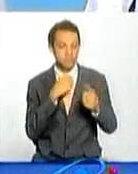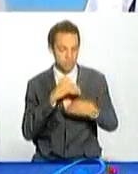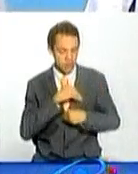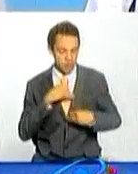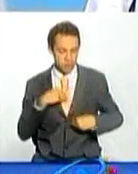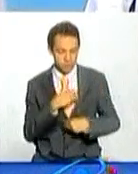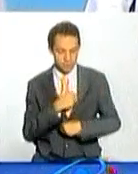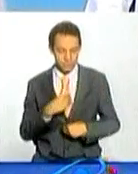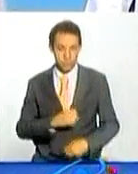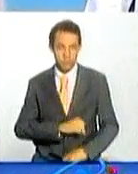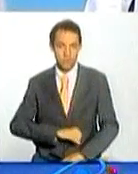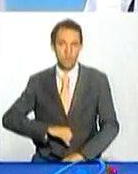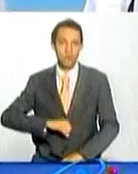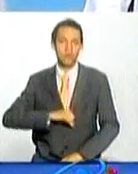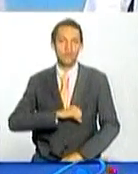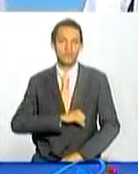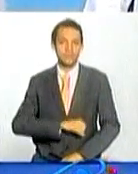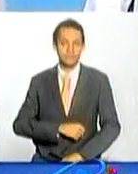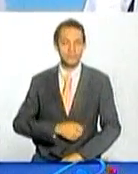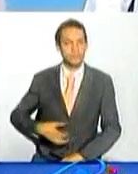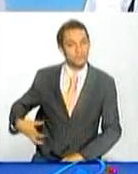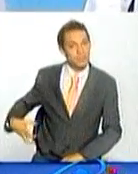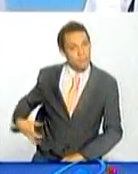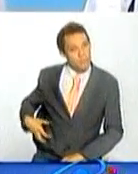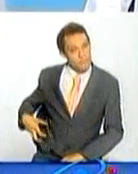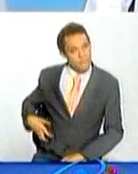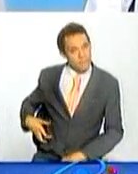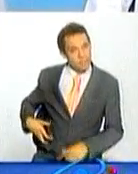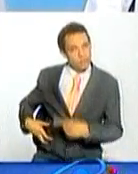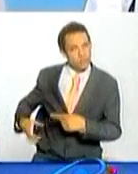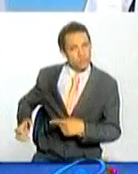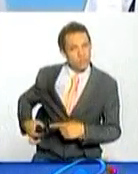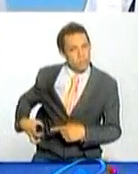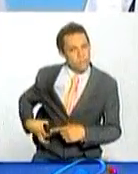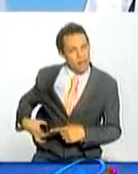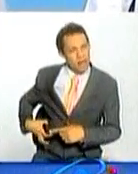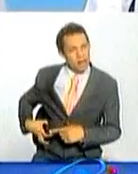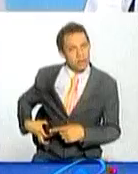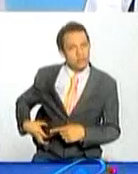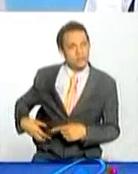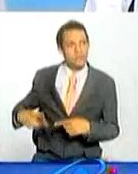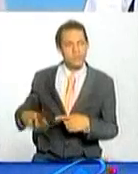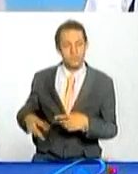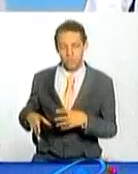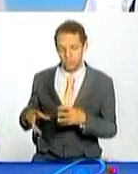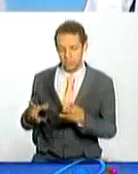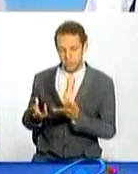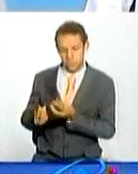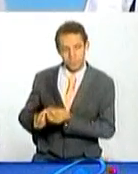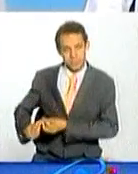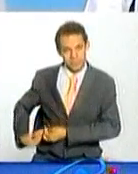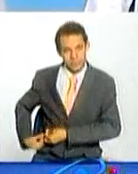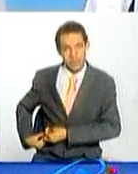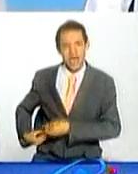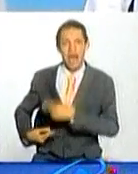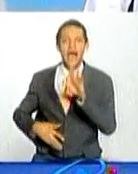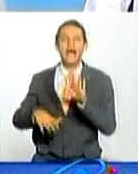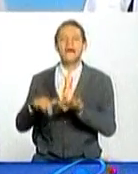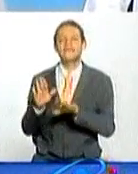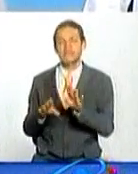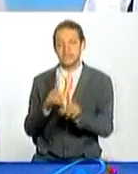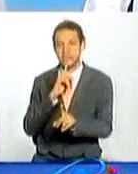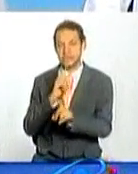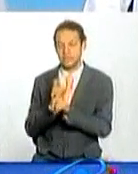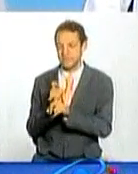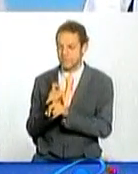con ecografía, vemos el páncreas. El páncreas es un órgano que por la situación que tiene a veces es un poquito difícil